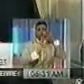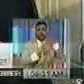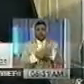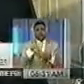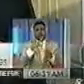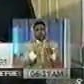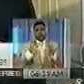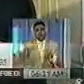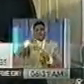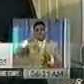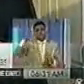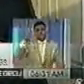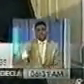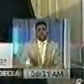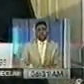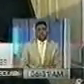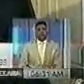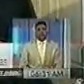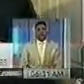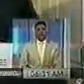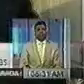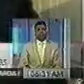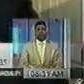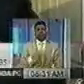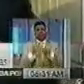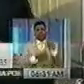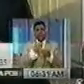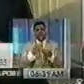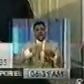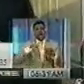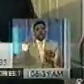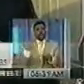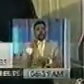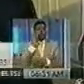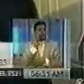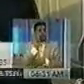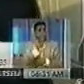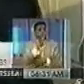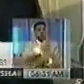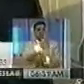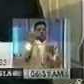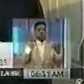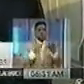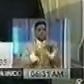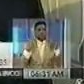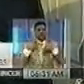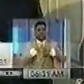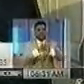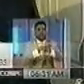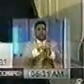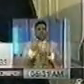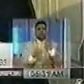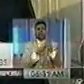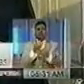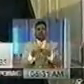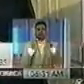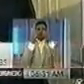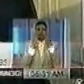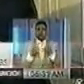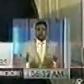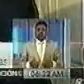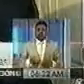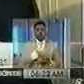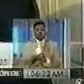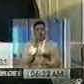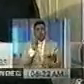plan con precisión y con cursos de acción, porque solo con la visión total integral es que se puede tomar una decisión con